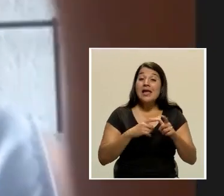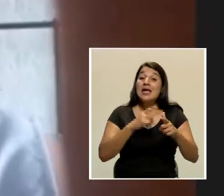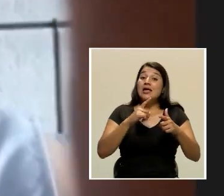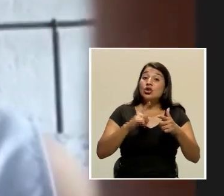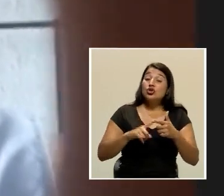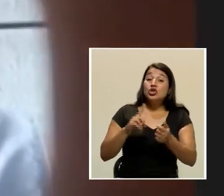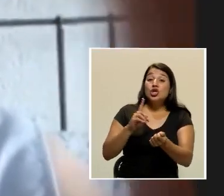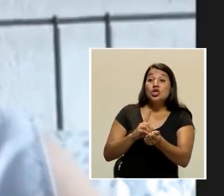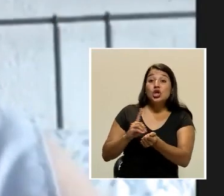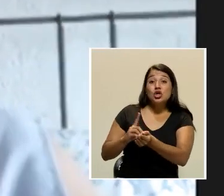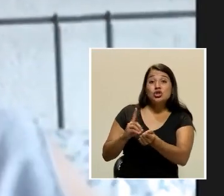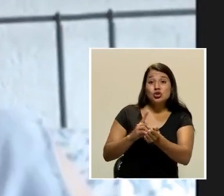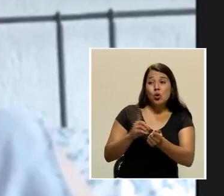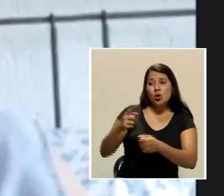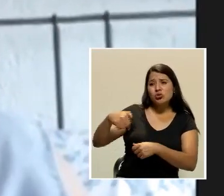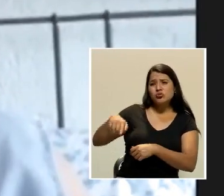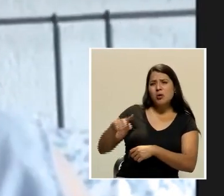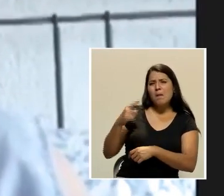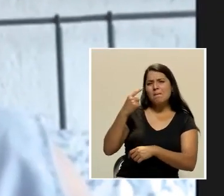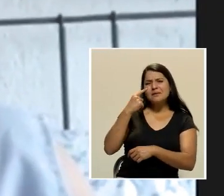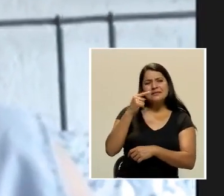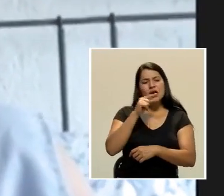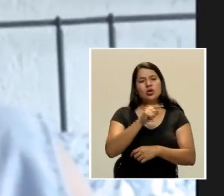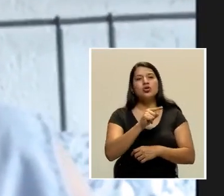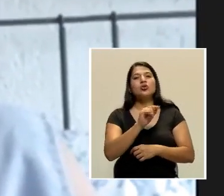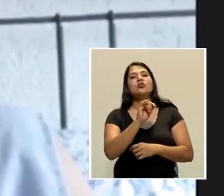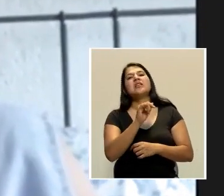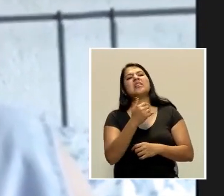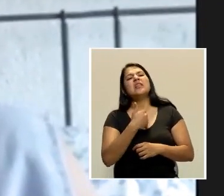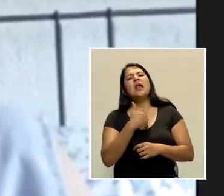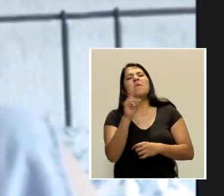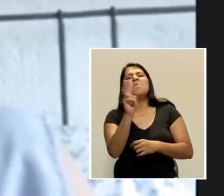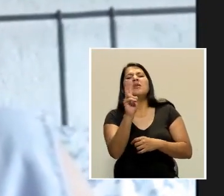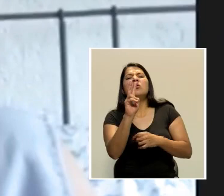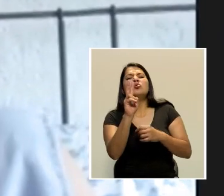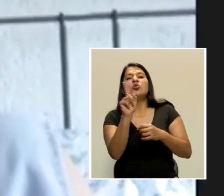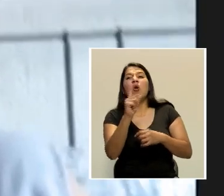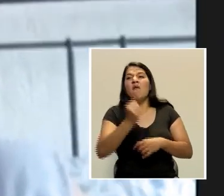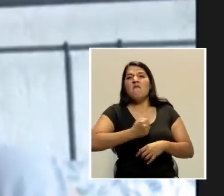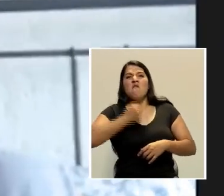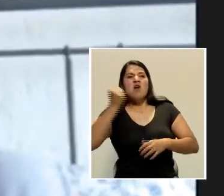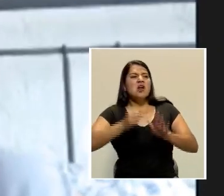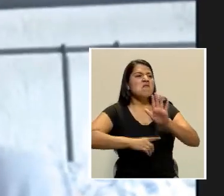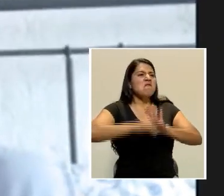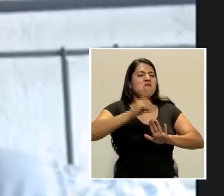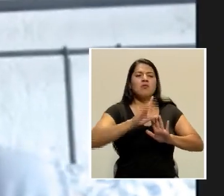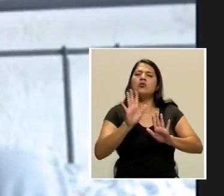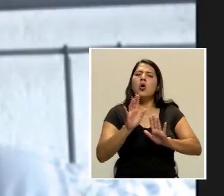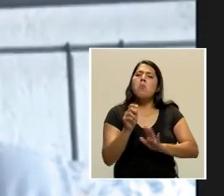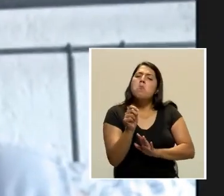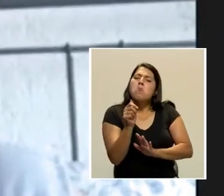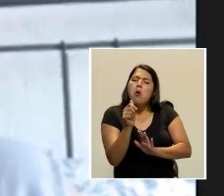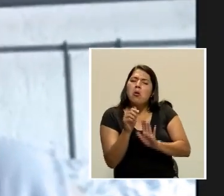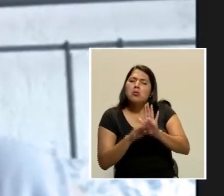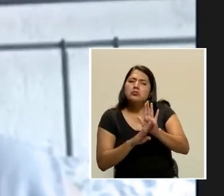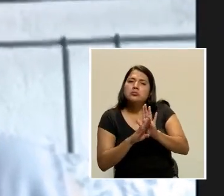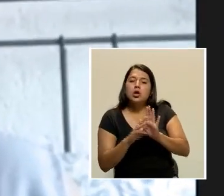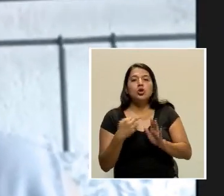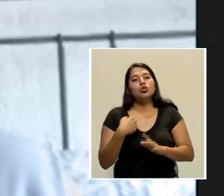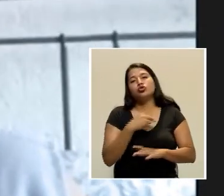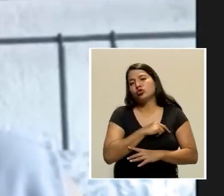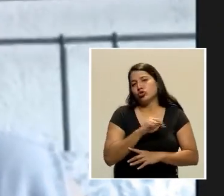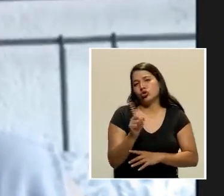alta o había perdido el olfato o alguna de esas cosas, y no sucedió con ninguno de ellos se siente mal, ninguno de ellos tiene